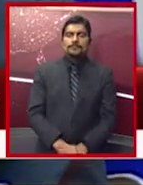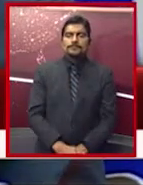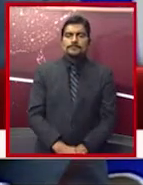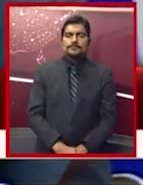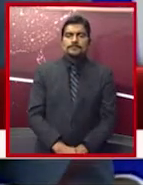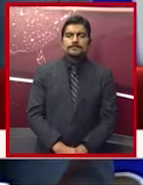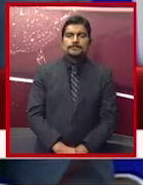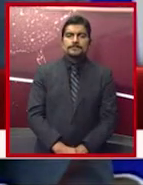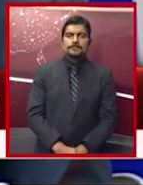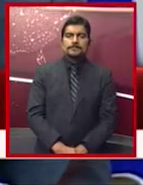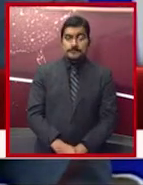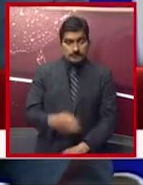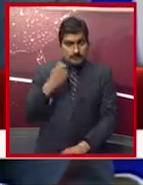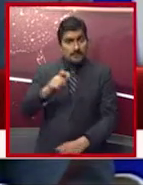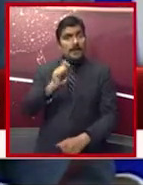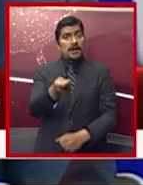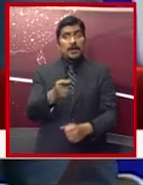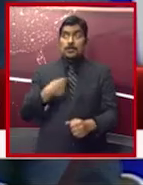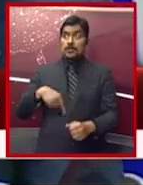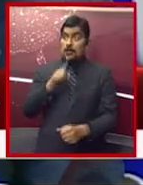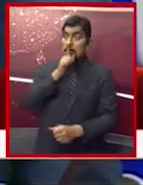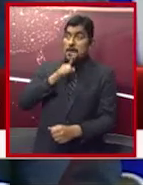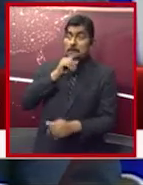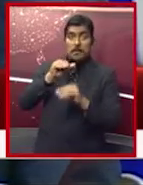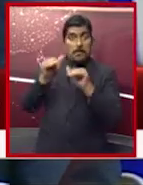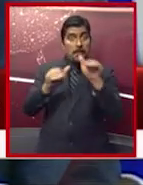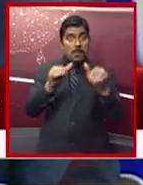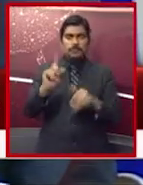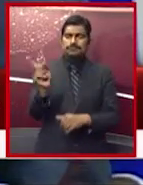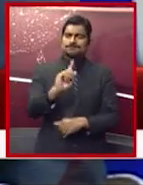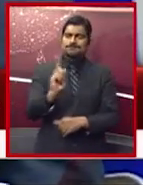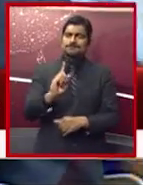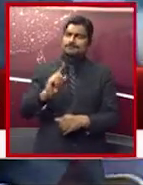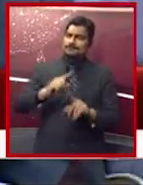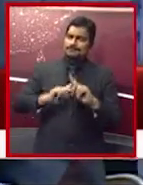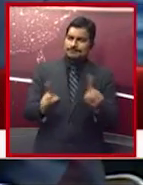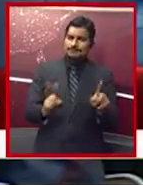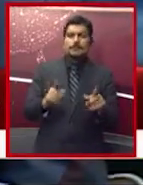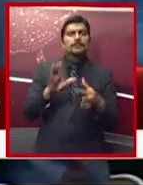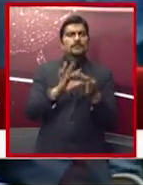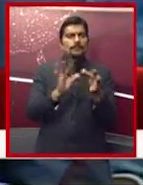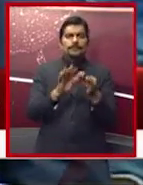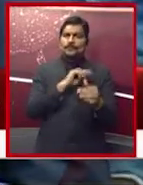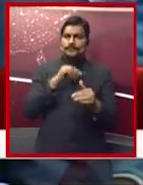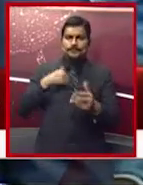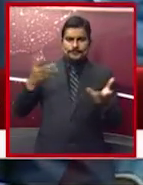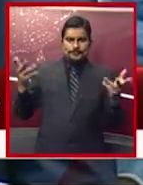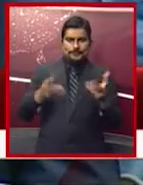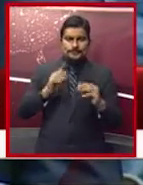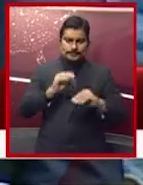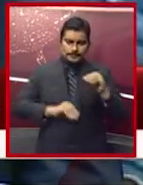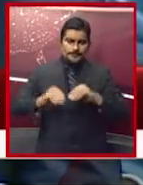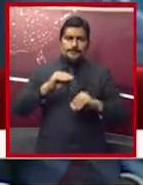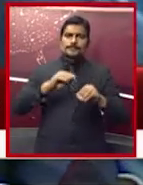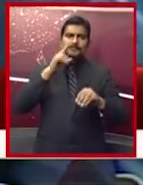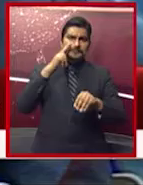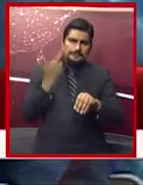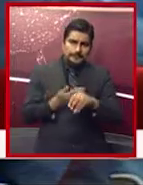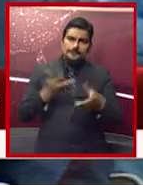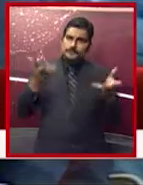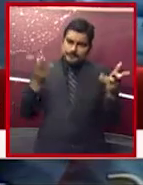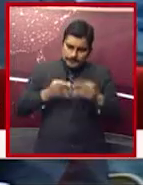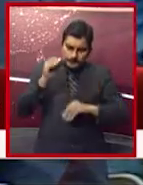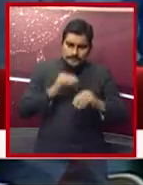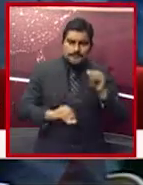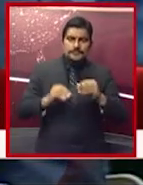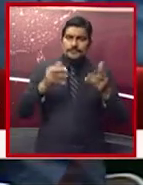Y eso no quiere decir que se esté mintiendo, sino todo lo contrario. Quiere decir que se está actuando de manera responsable,